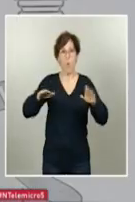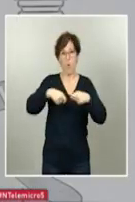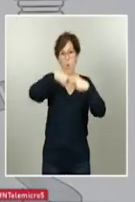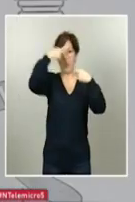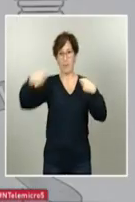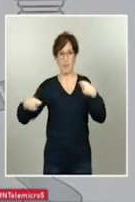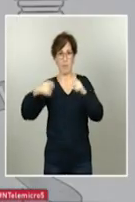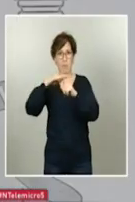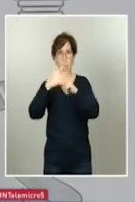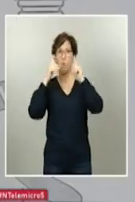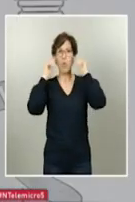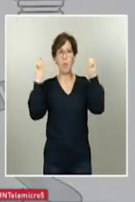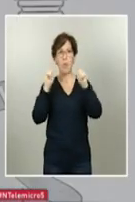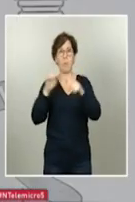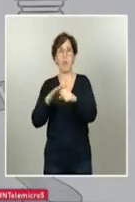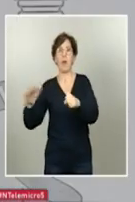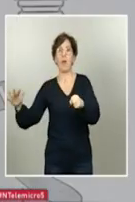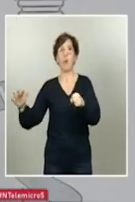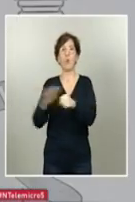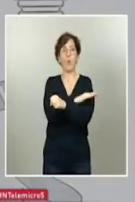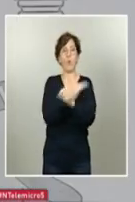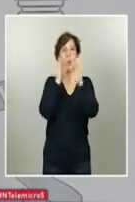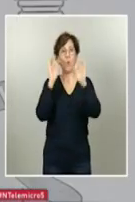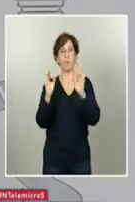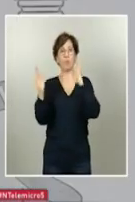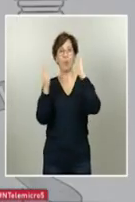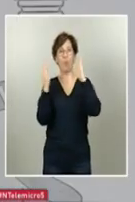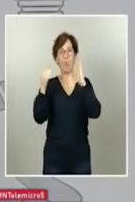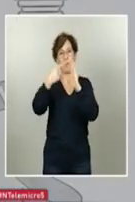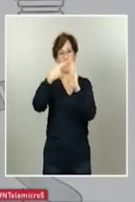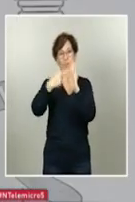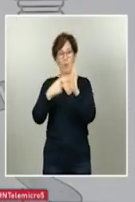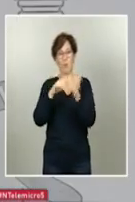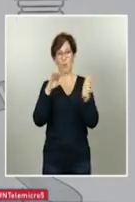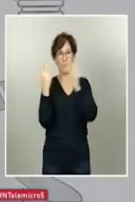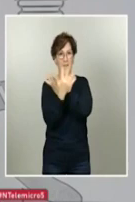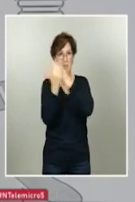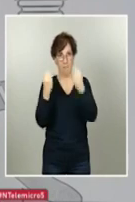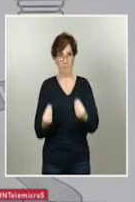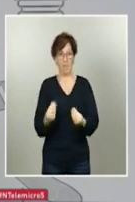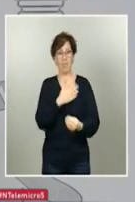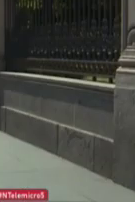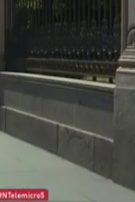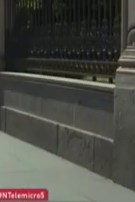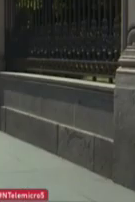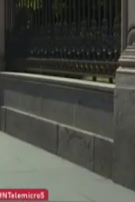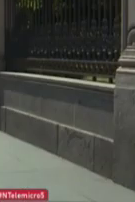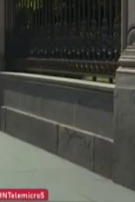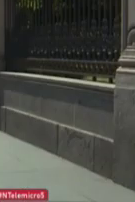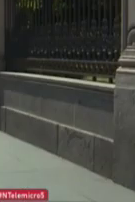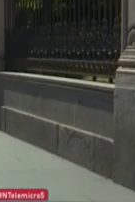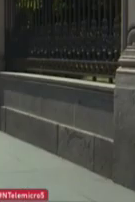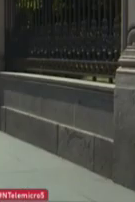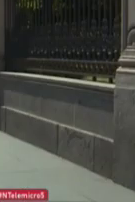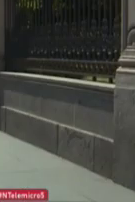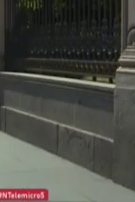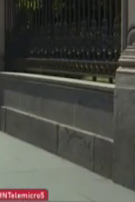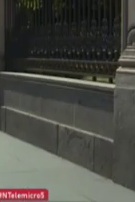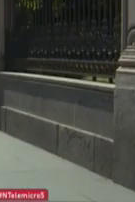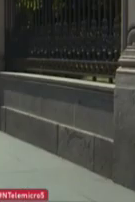no tiene la mayoría y la oposición de derecha no le apoyó en su última petición para extender este estado excepcional.